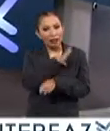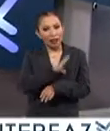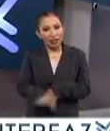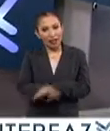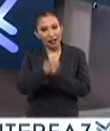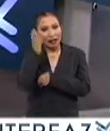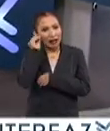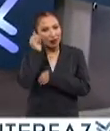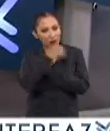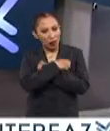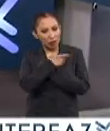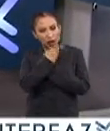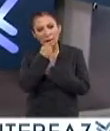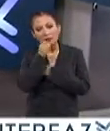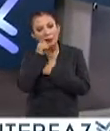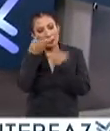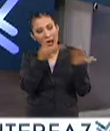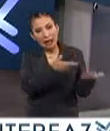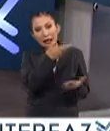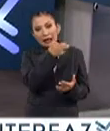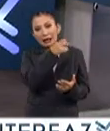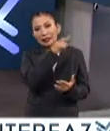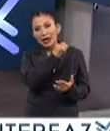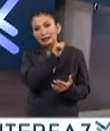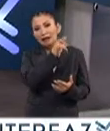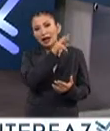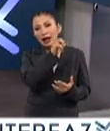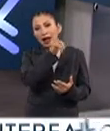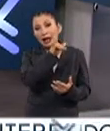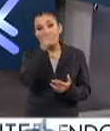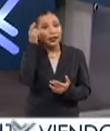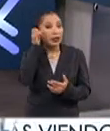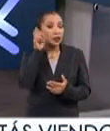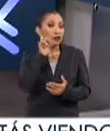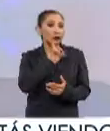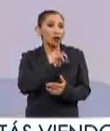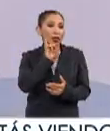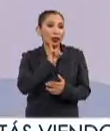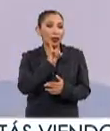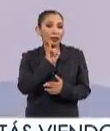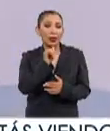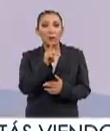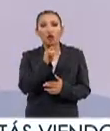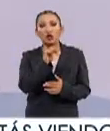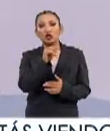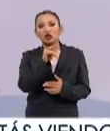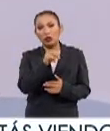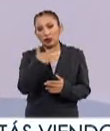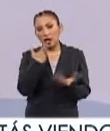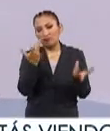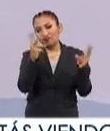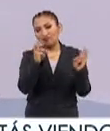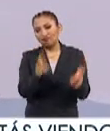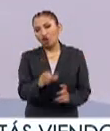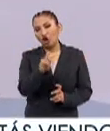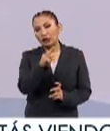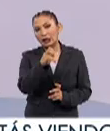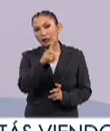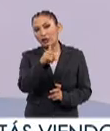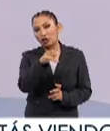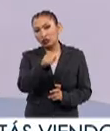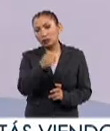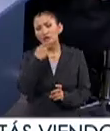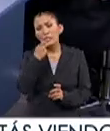Radio Educación. Estamos platicando también con Hilda Saray, quien es la directora de producción de contenidos. Y bueno, nos estabas